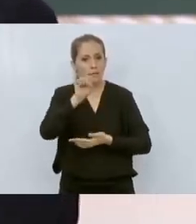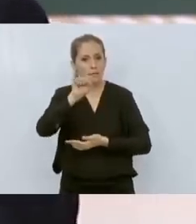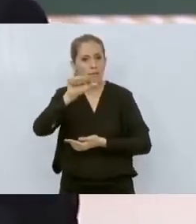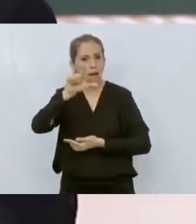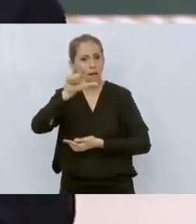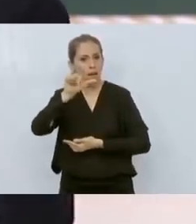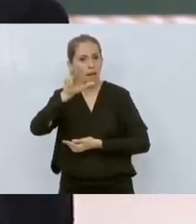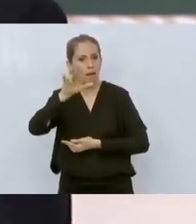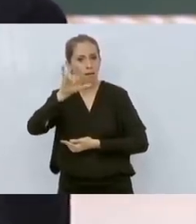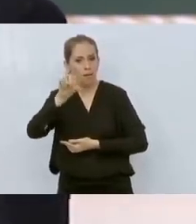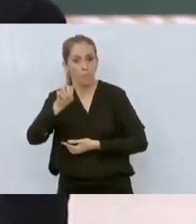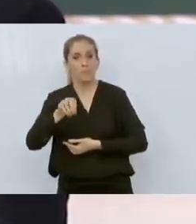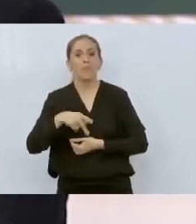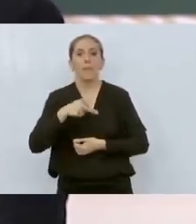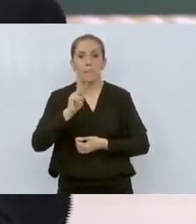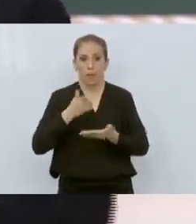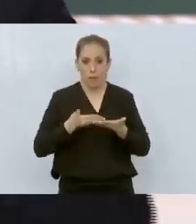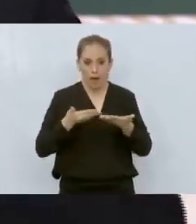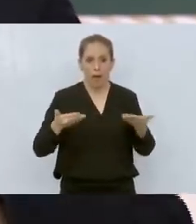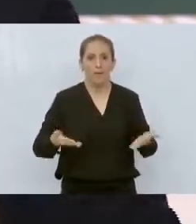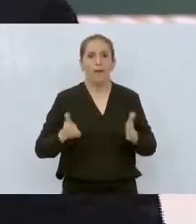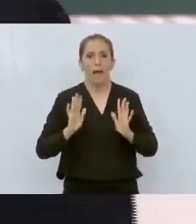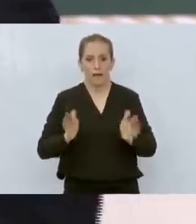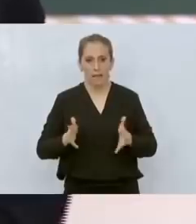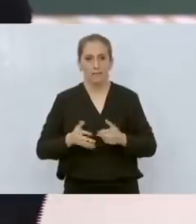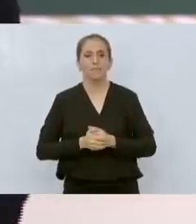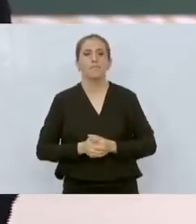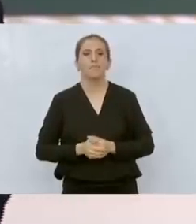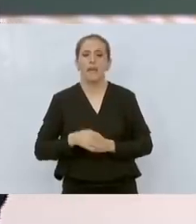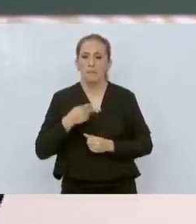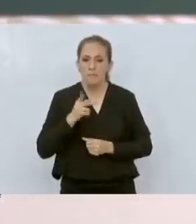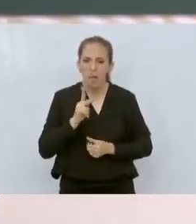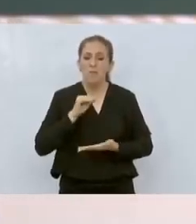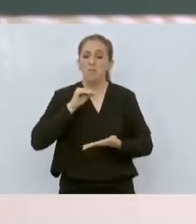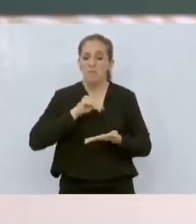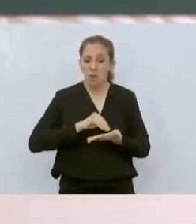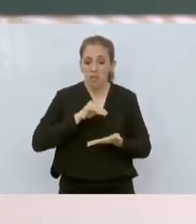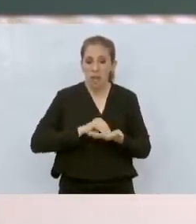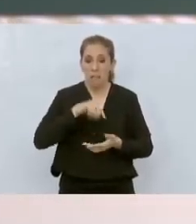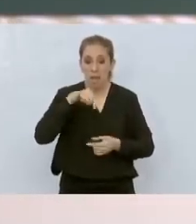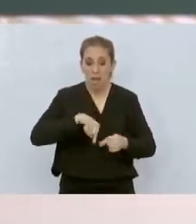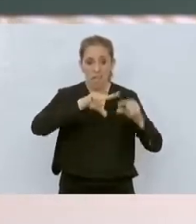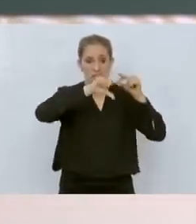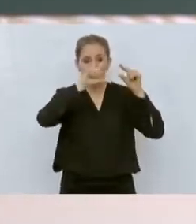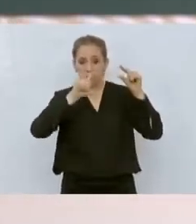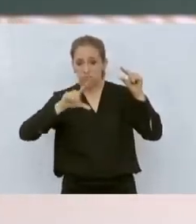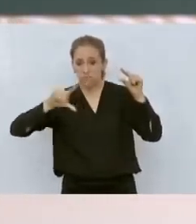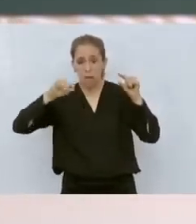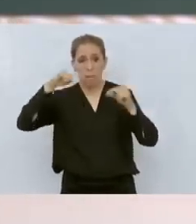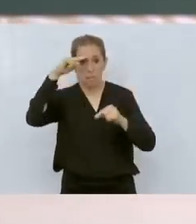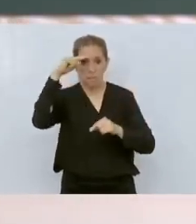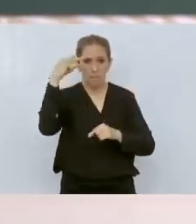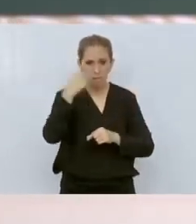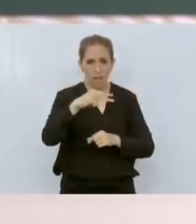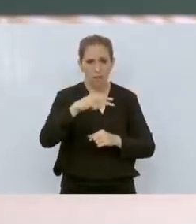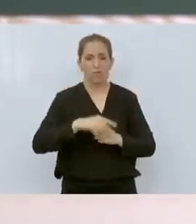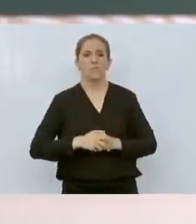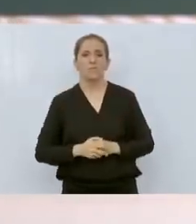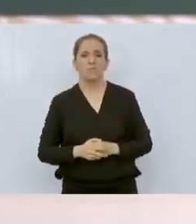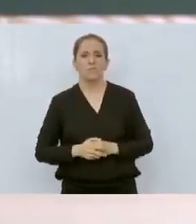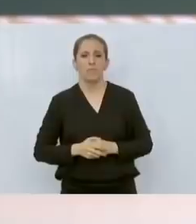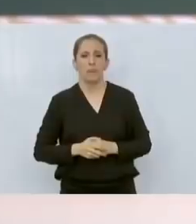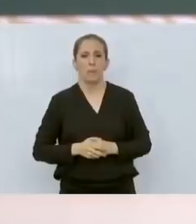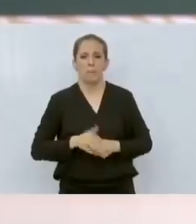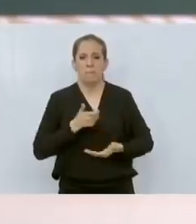de todas maneras, México es de los países en el que se tienen